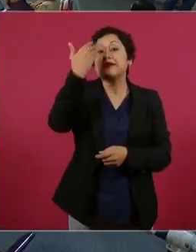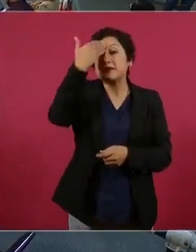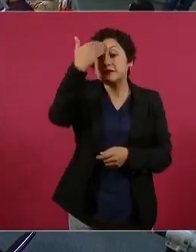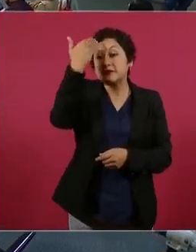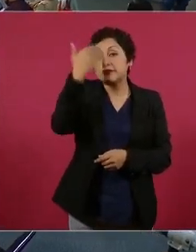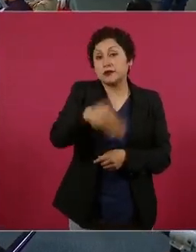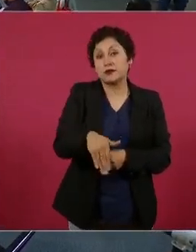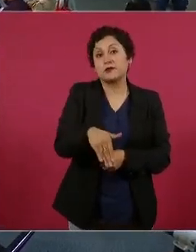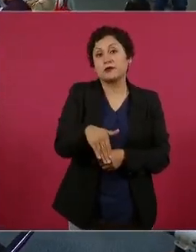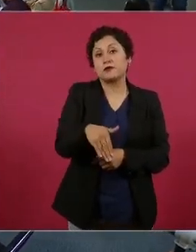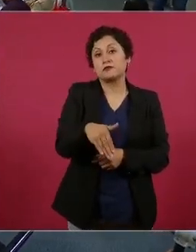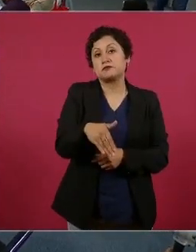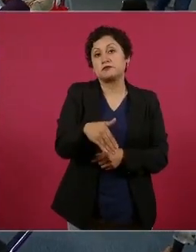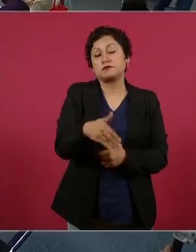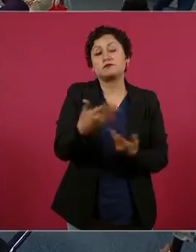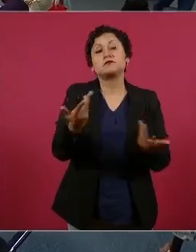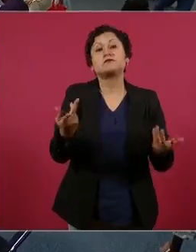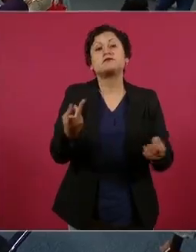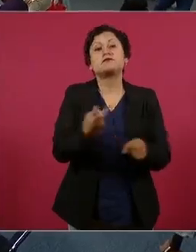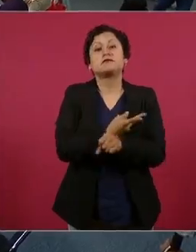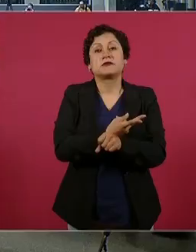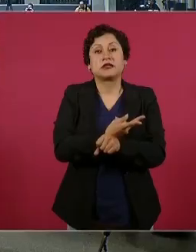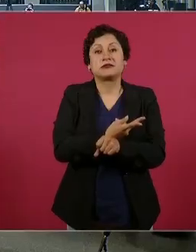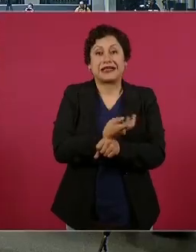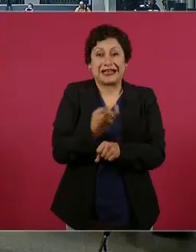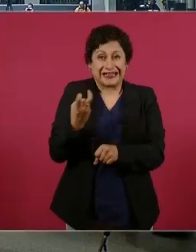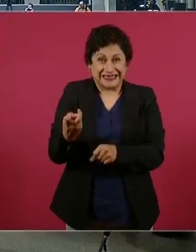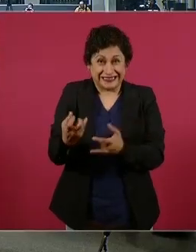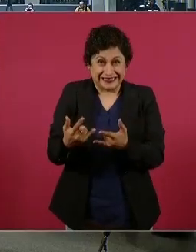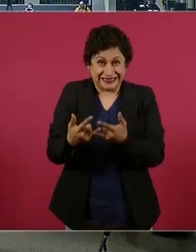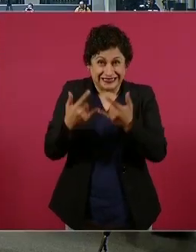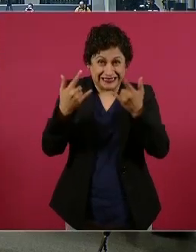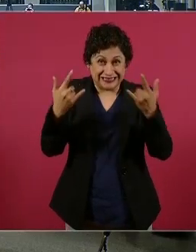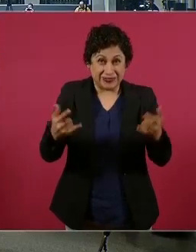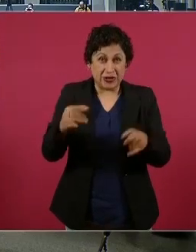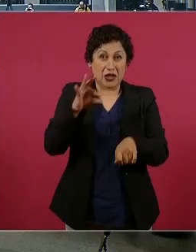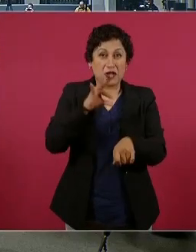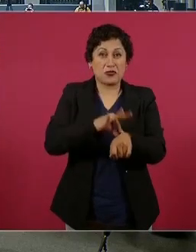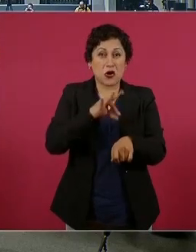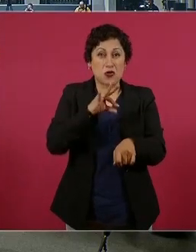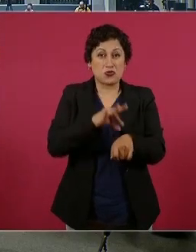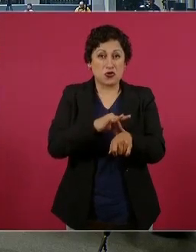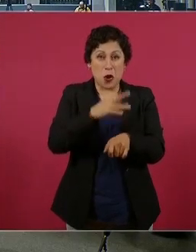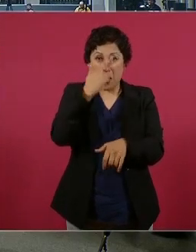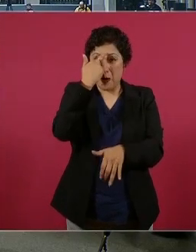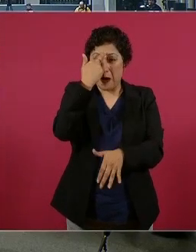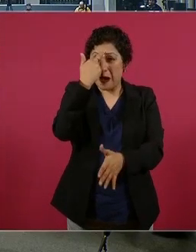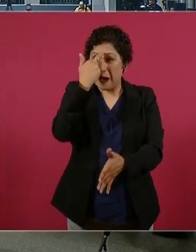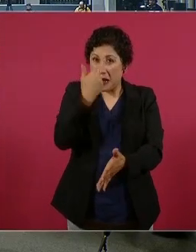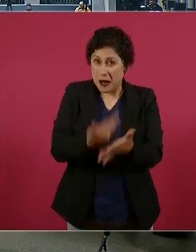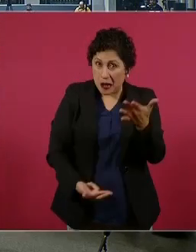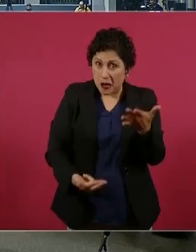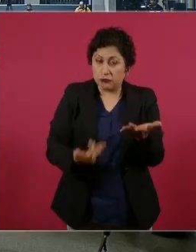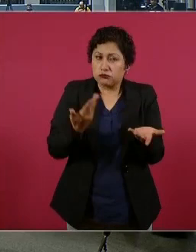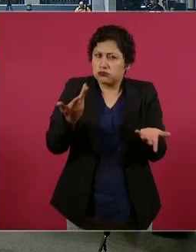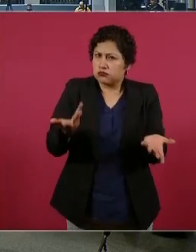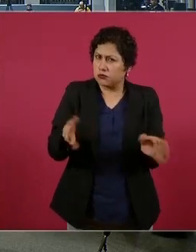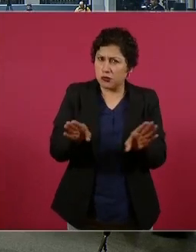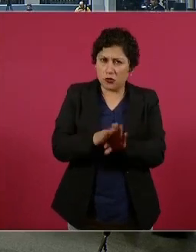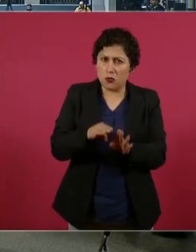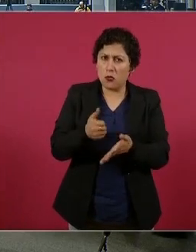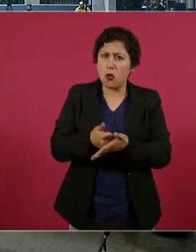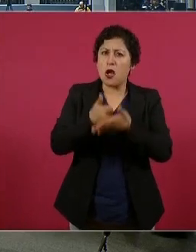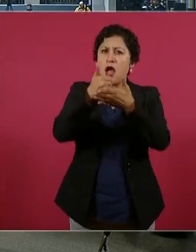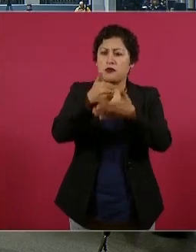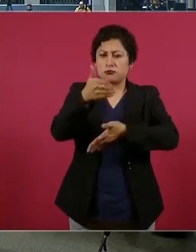habrá alguna propuesta para que estos casos de diligencia pues caminen mejor, se atiendan mejor, pues es una